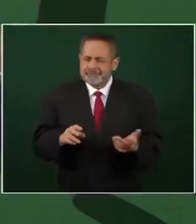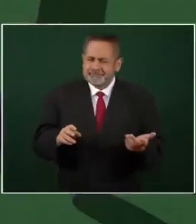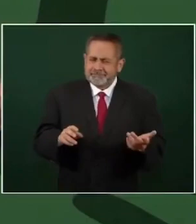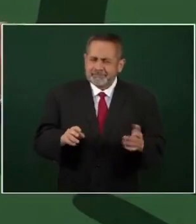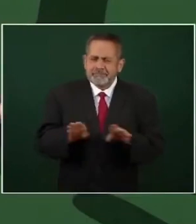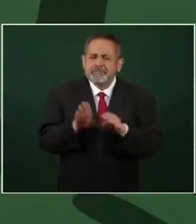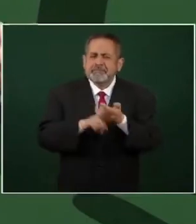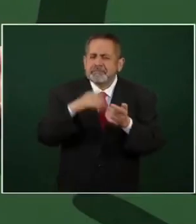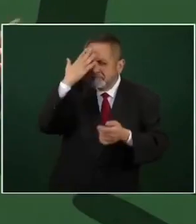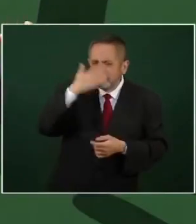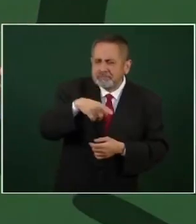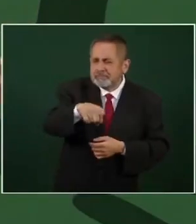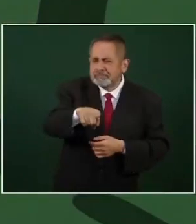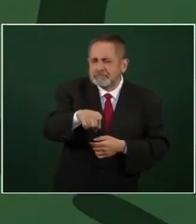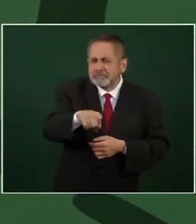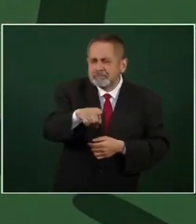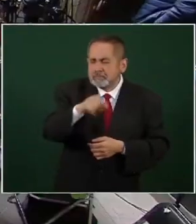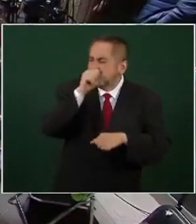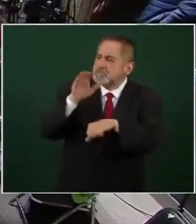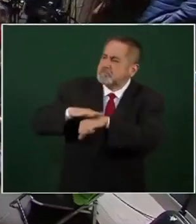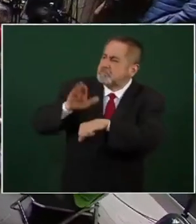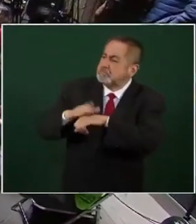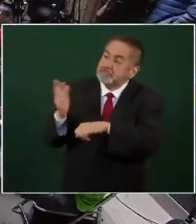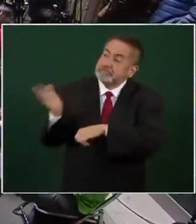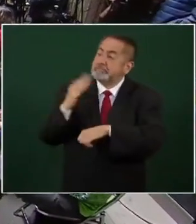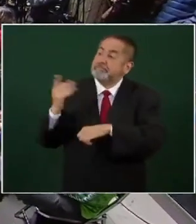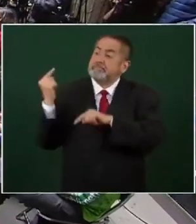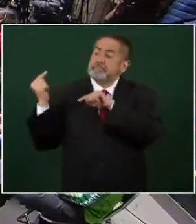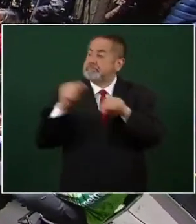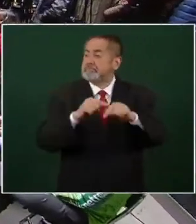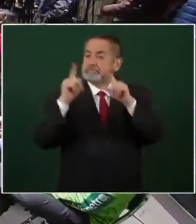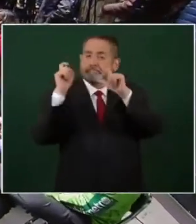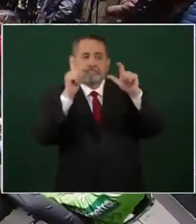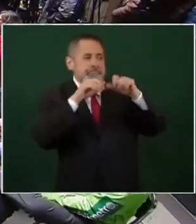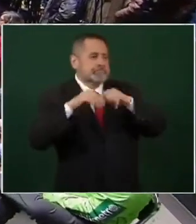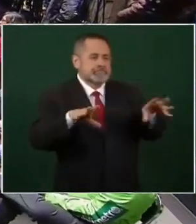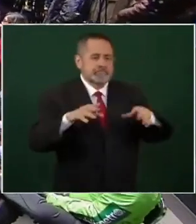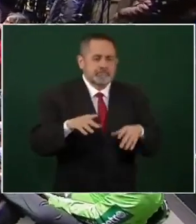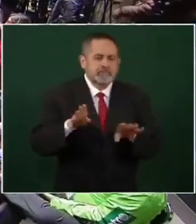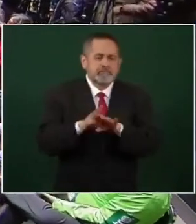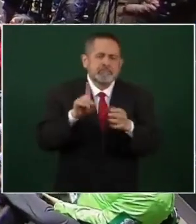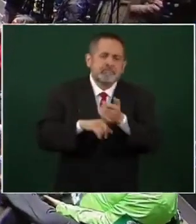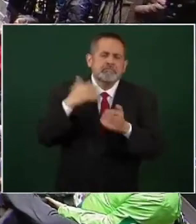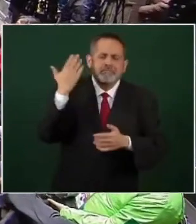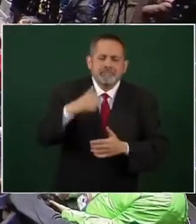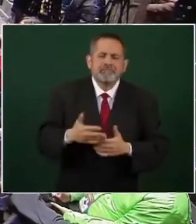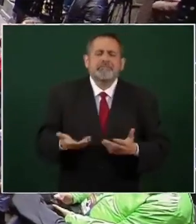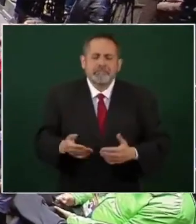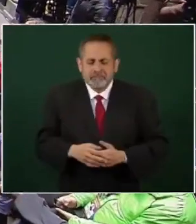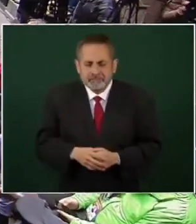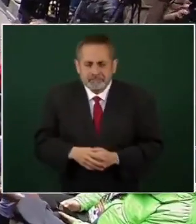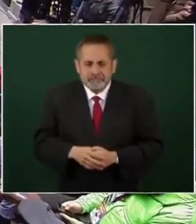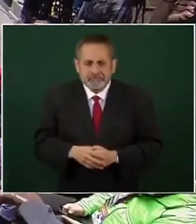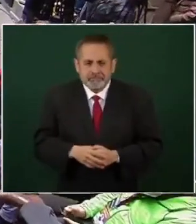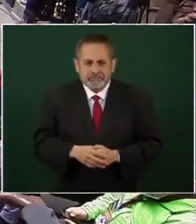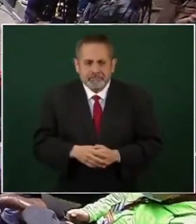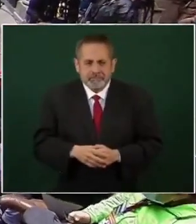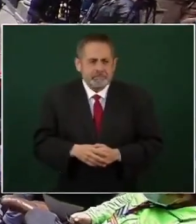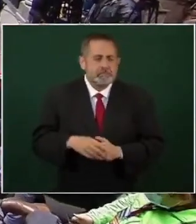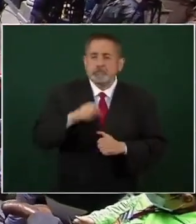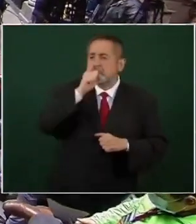¿Cómo sabían los medios que iban a llevar a cabo estas protestas? Pues se convoca,